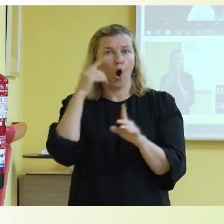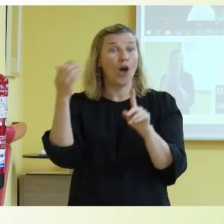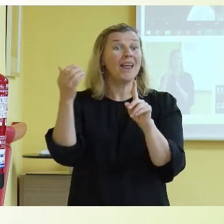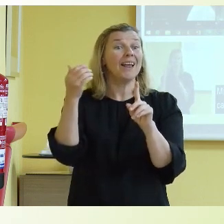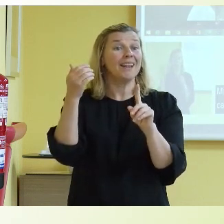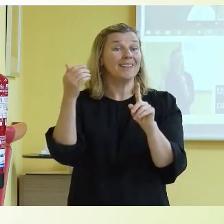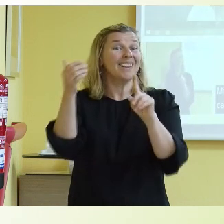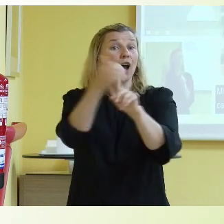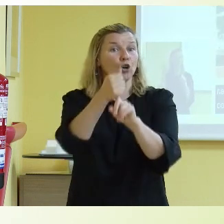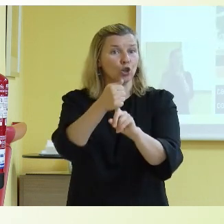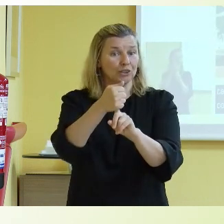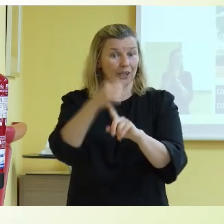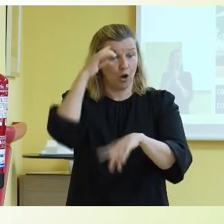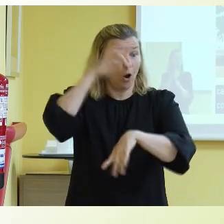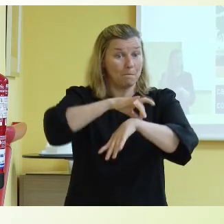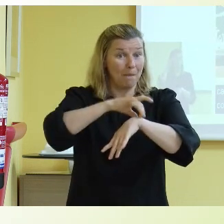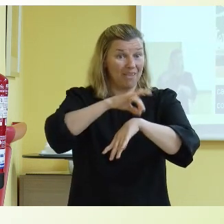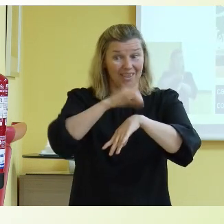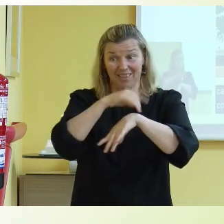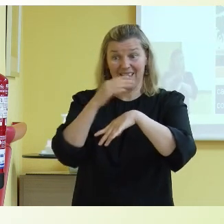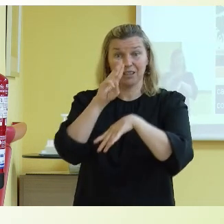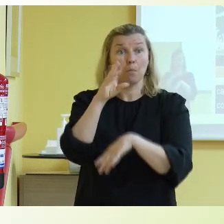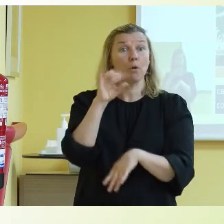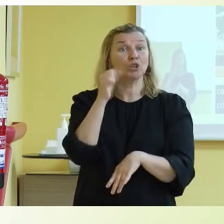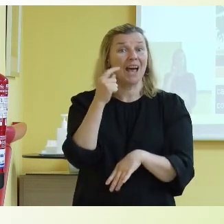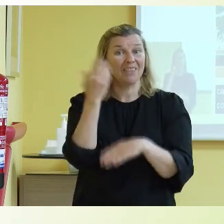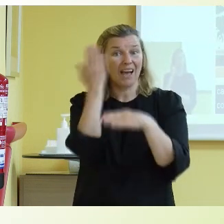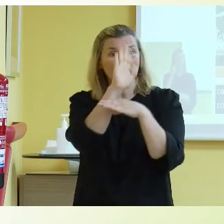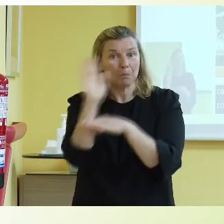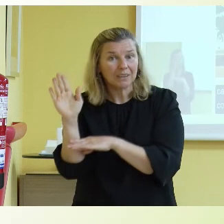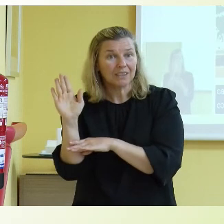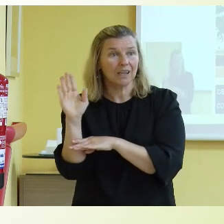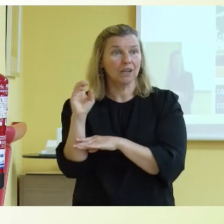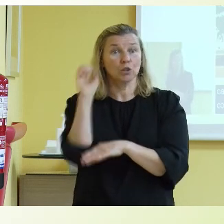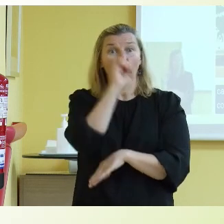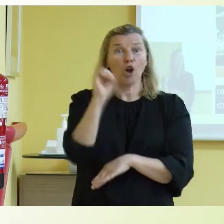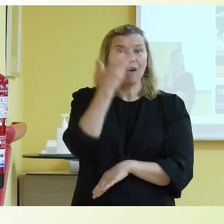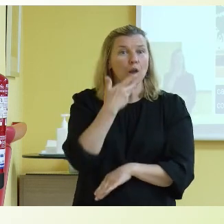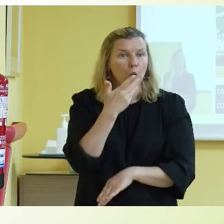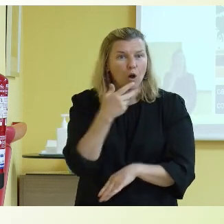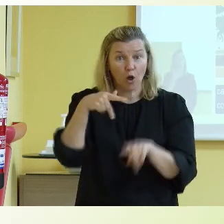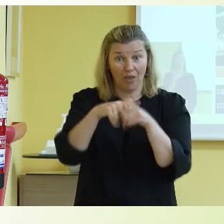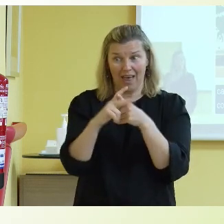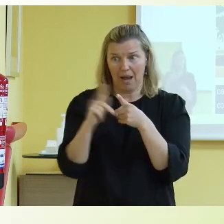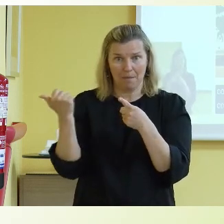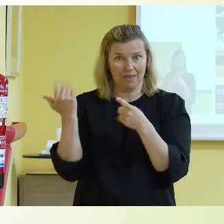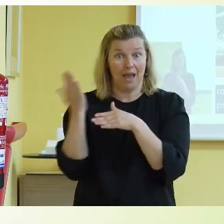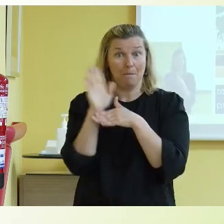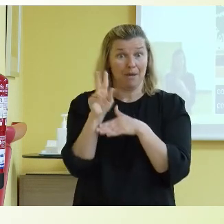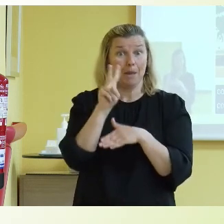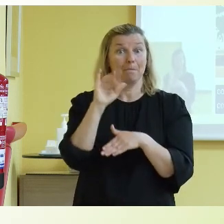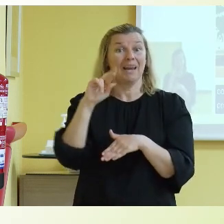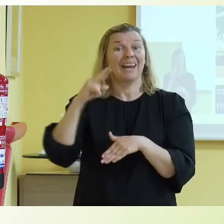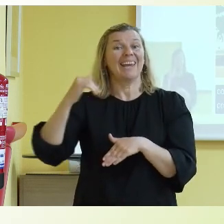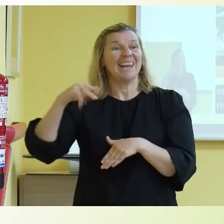sin diagnóstico, que ha presentado el doctor Posada, si conocíais Orfanet también, la herramienta que nos ha presentado